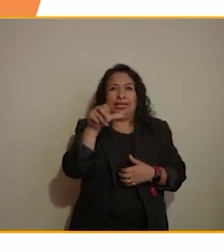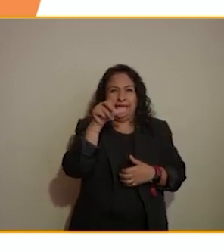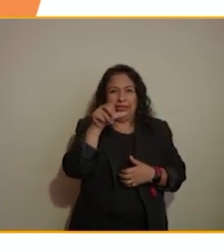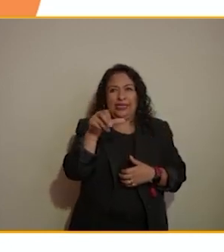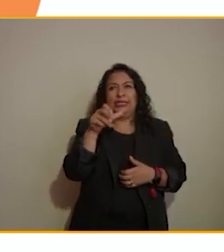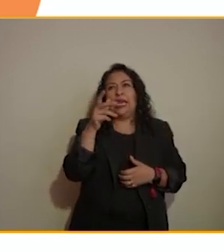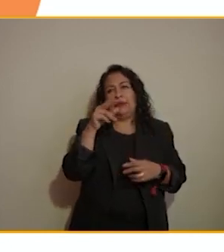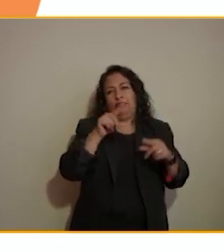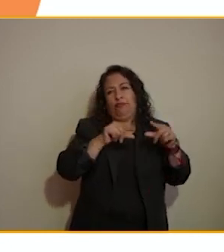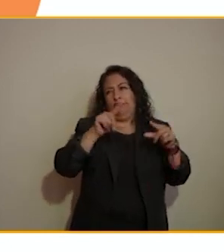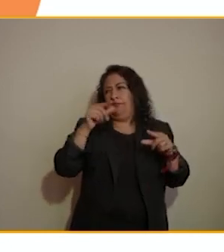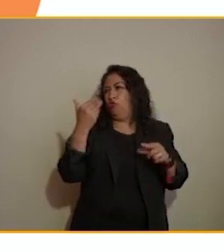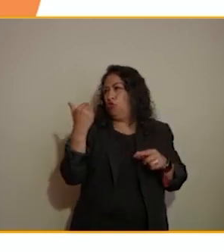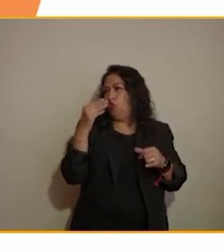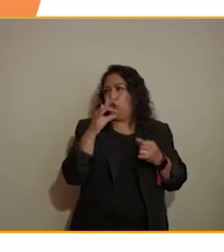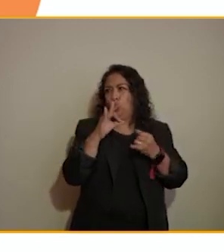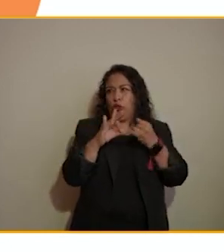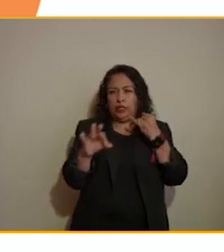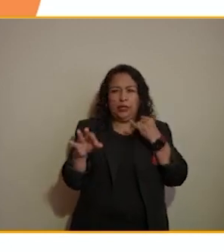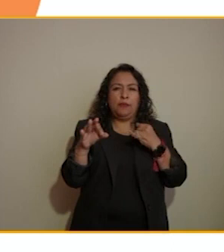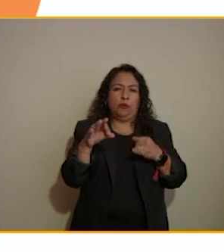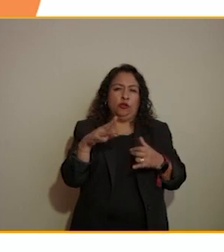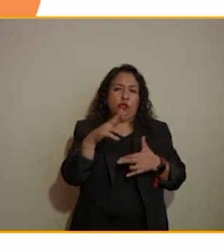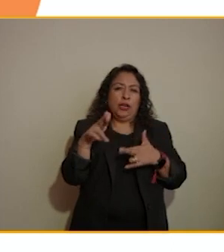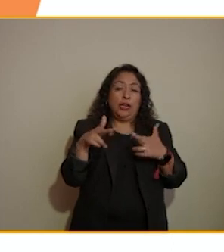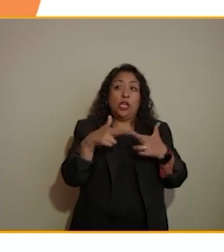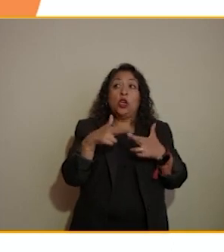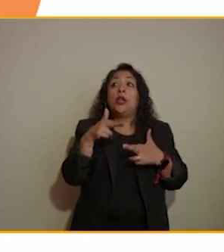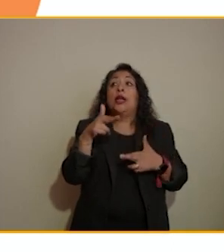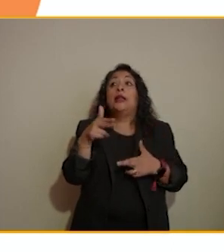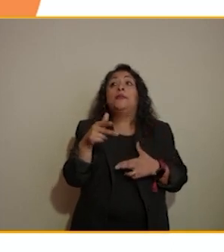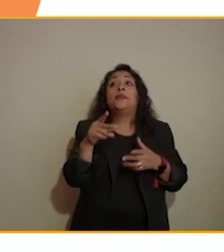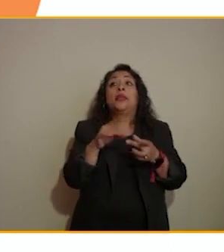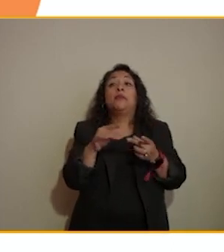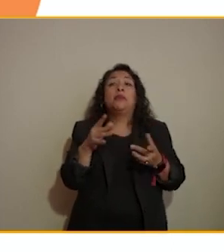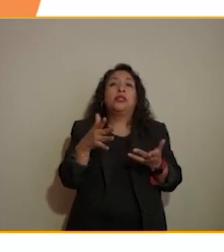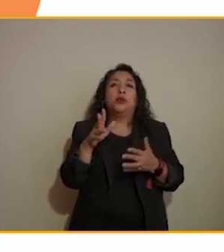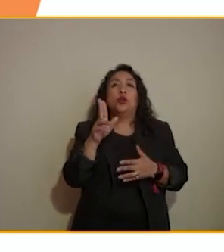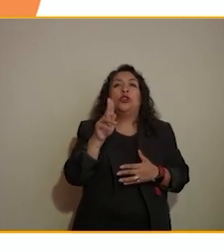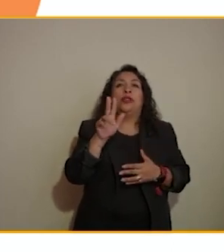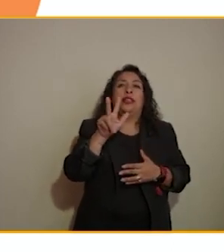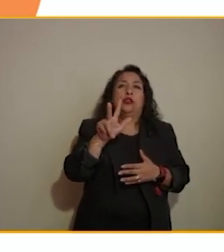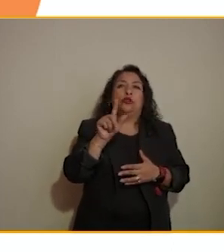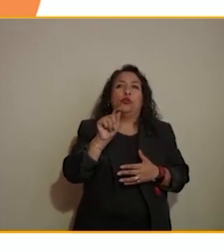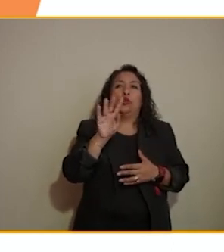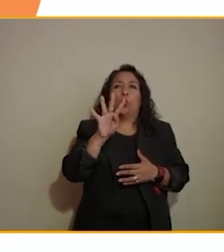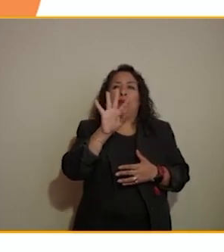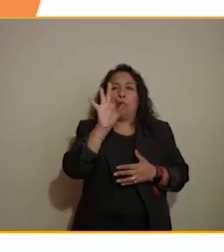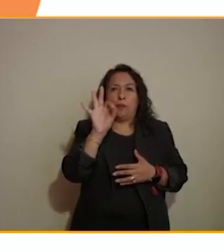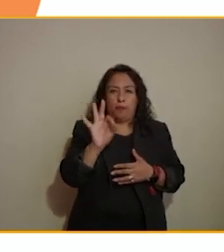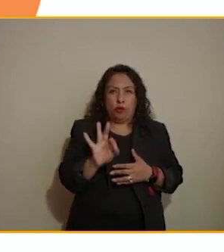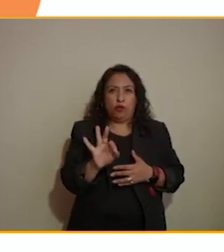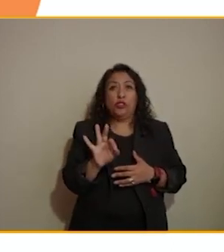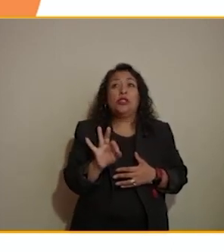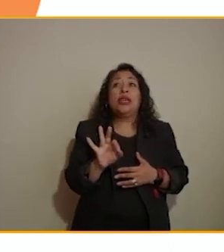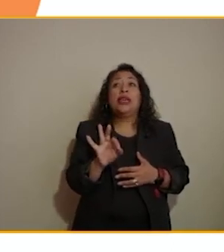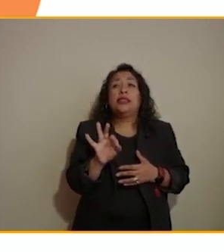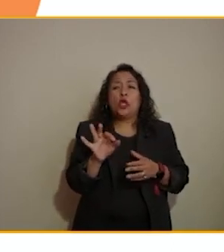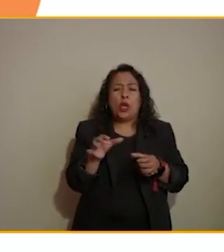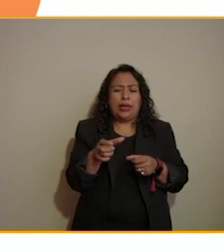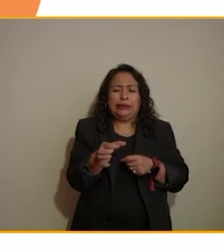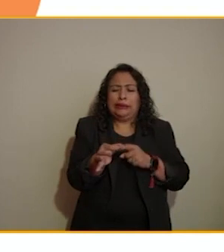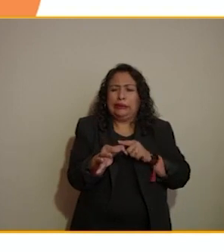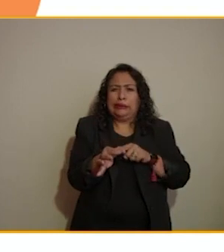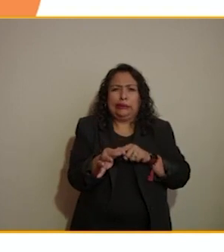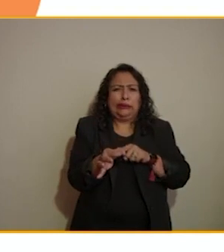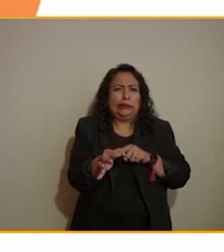las estadísticas más recientes a nivel regional, estamos hablando de que cerca del 88.4% eran